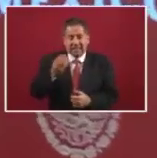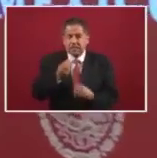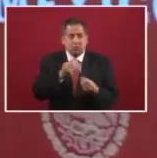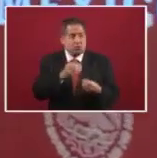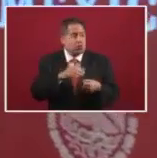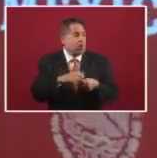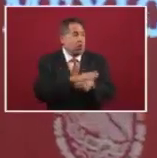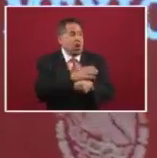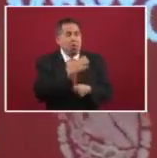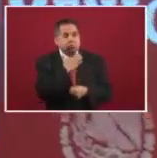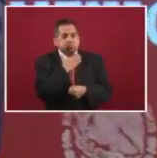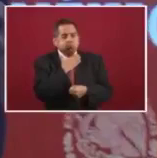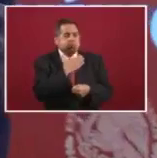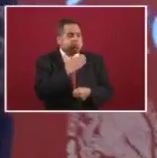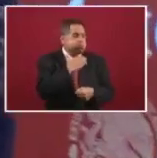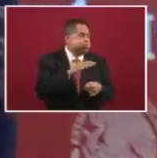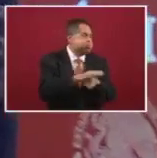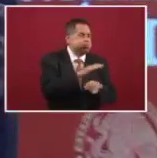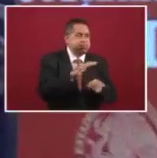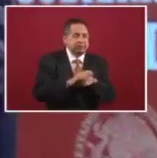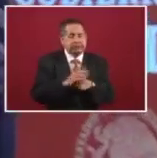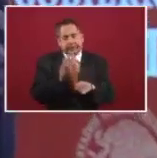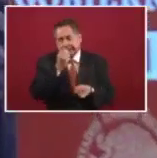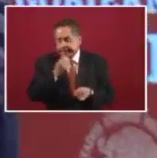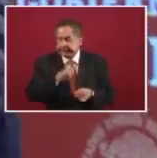saturación en los reclusorios de la ciudad.